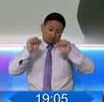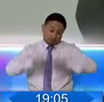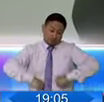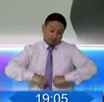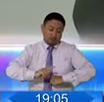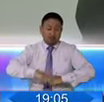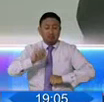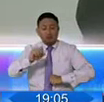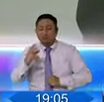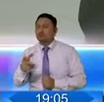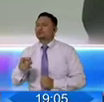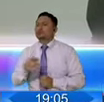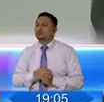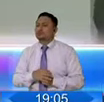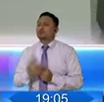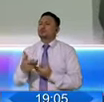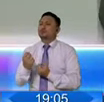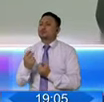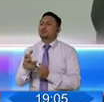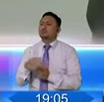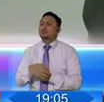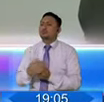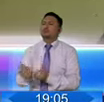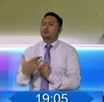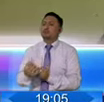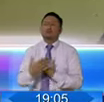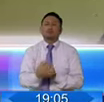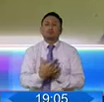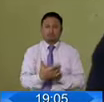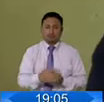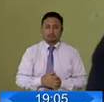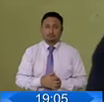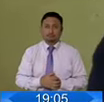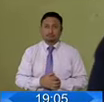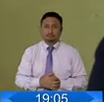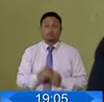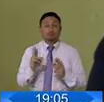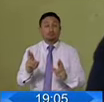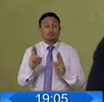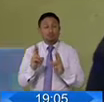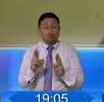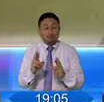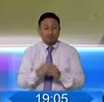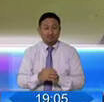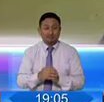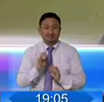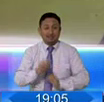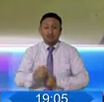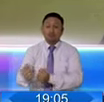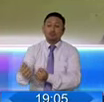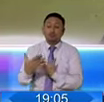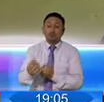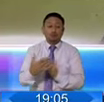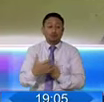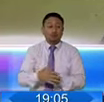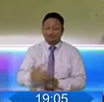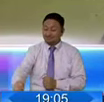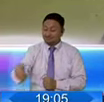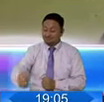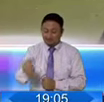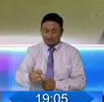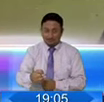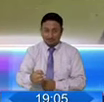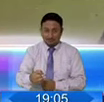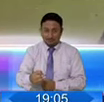escuchar las posiciones de las autoridades. Ojalá no se quede en la dada de mano, ojalá no se